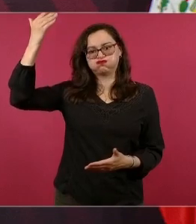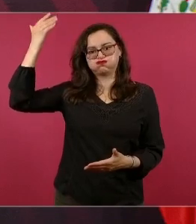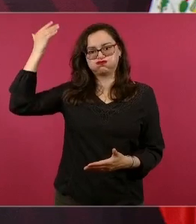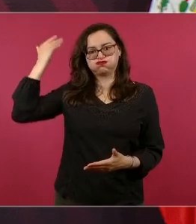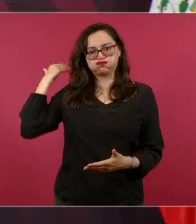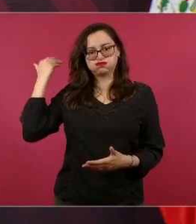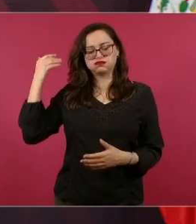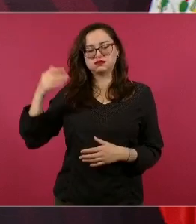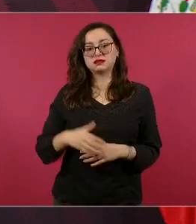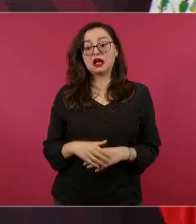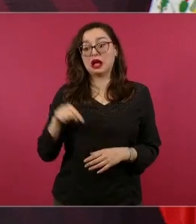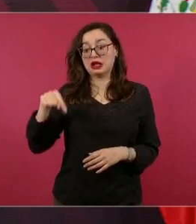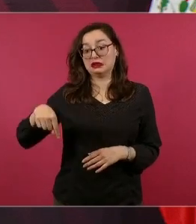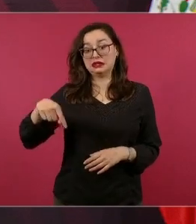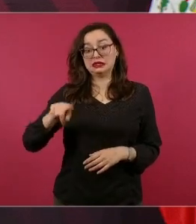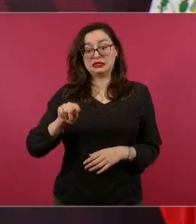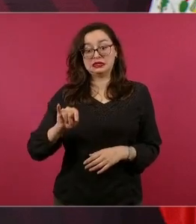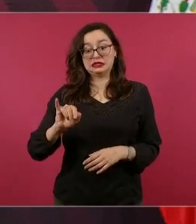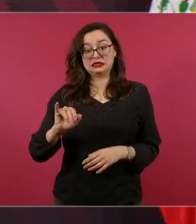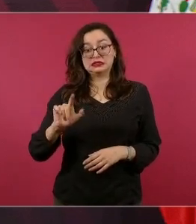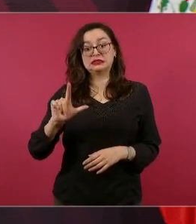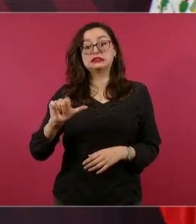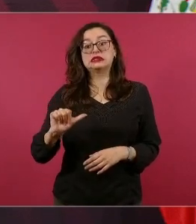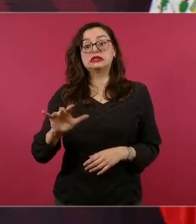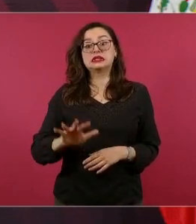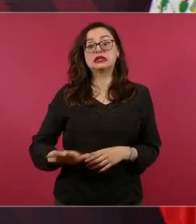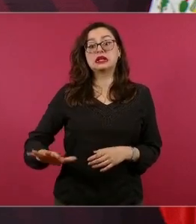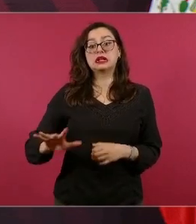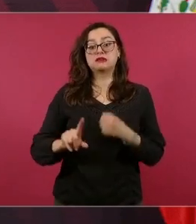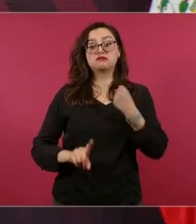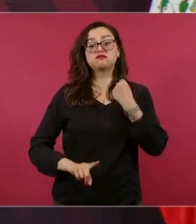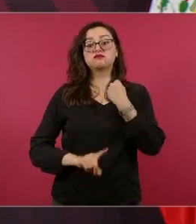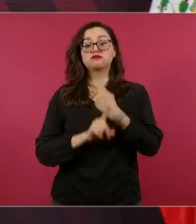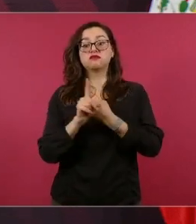en Tila no se permitía